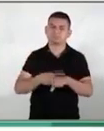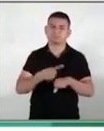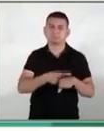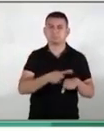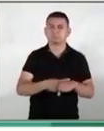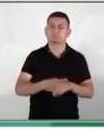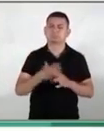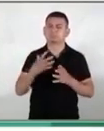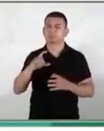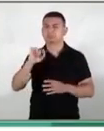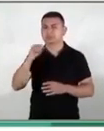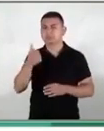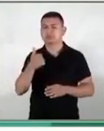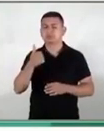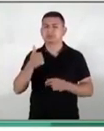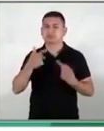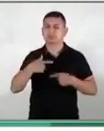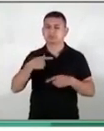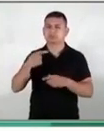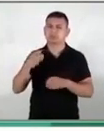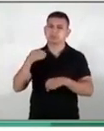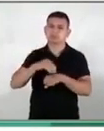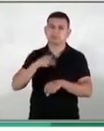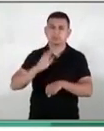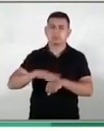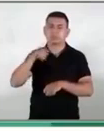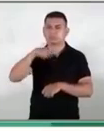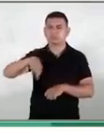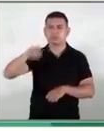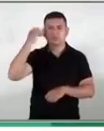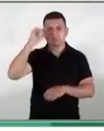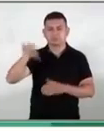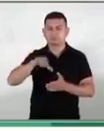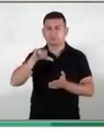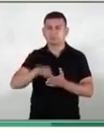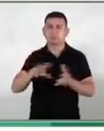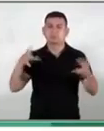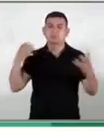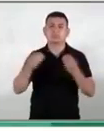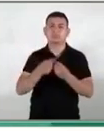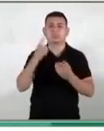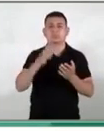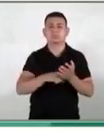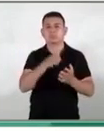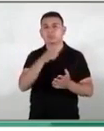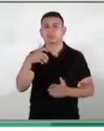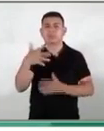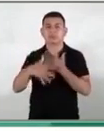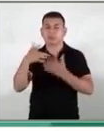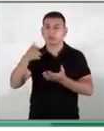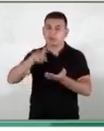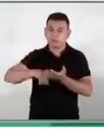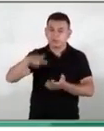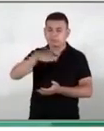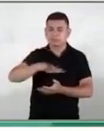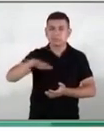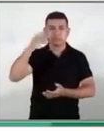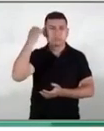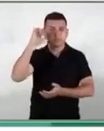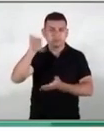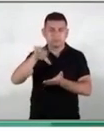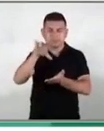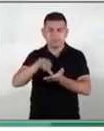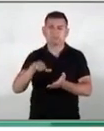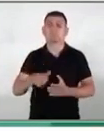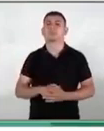siendo 26 casos nuevos. Ya lleva acumulados 1.115 casos. Le